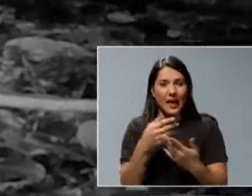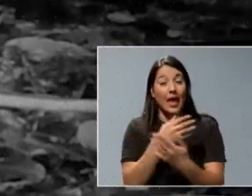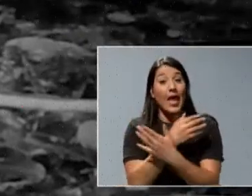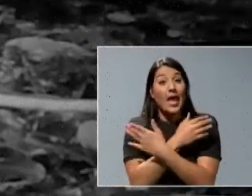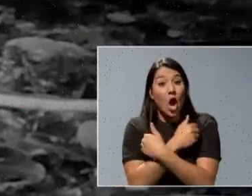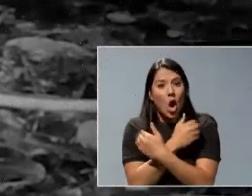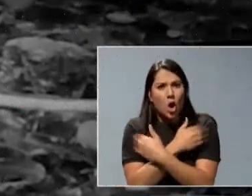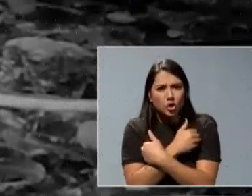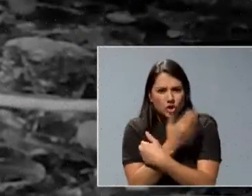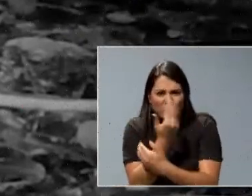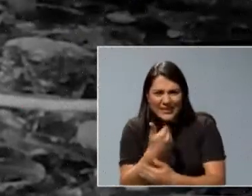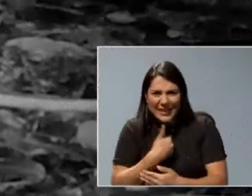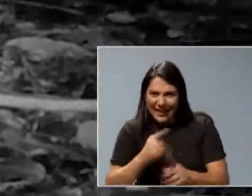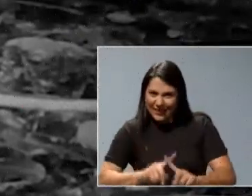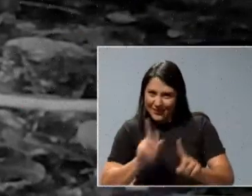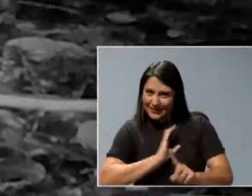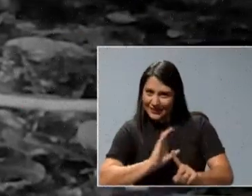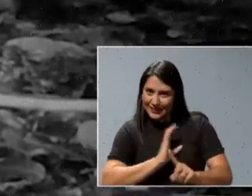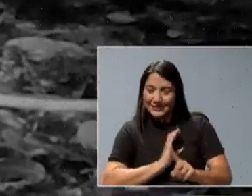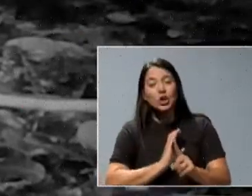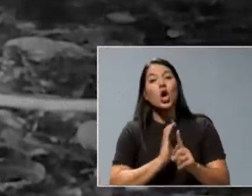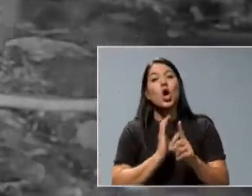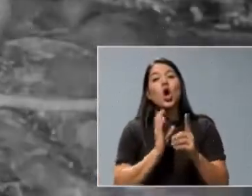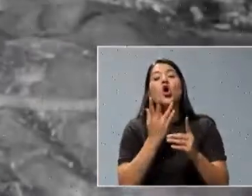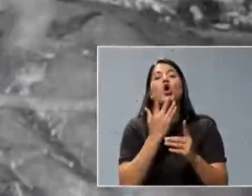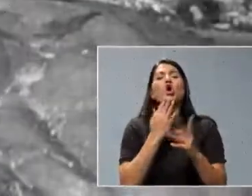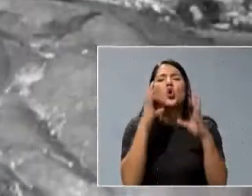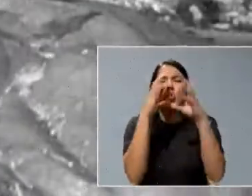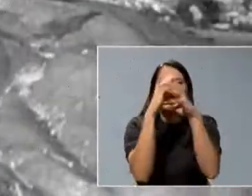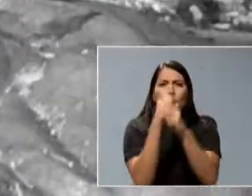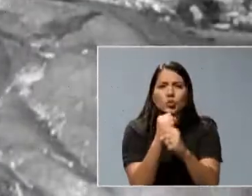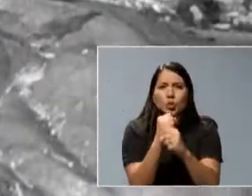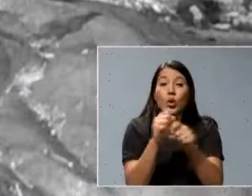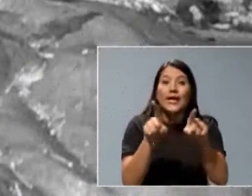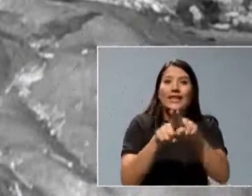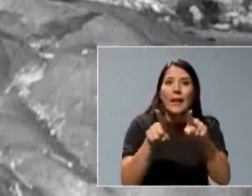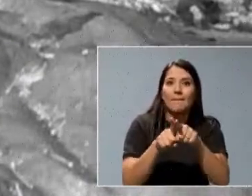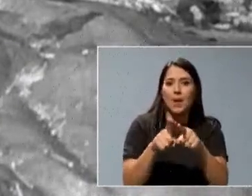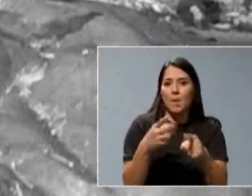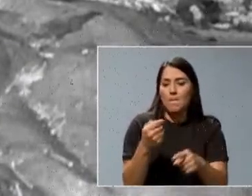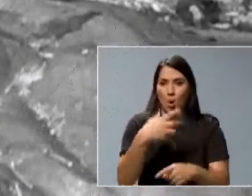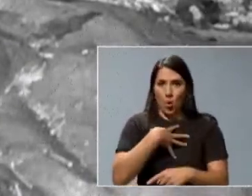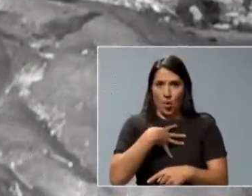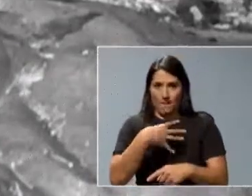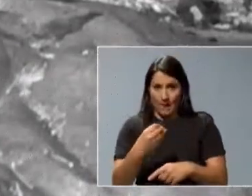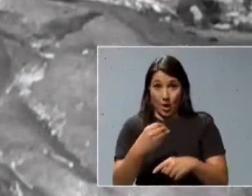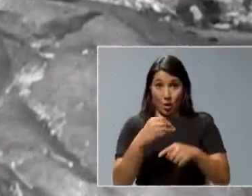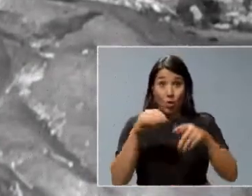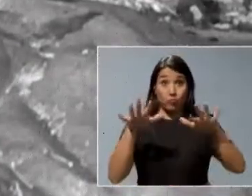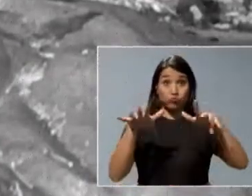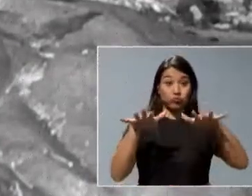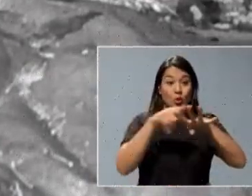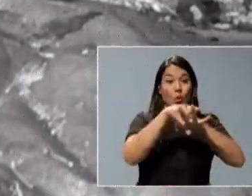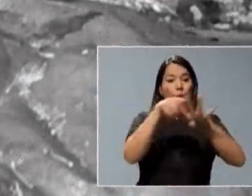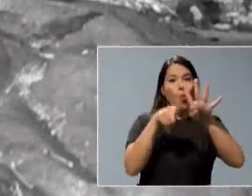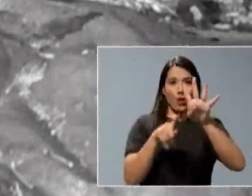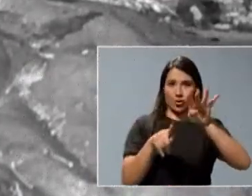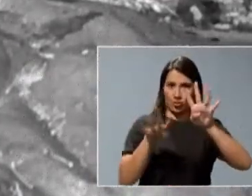de su piel, con variable cantidad de mezclilla blanca, manos con 4 dedos, pie con 5